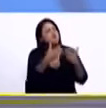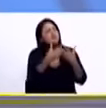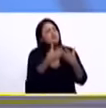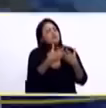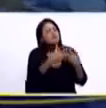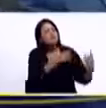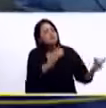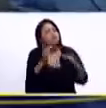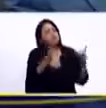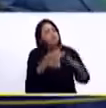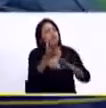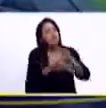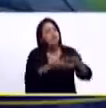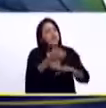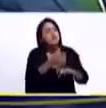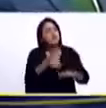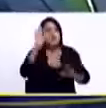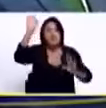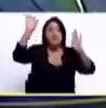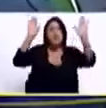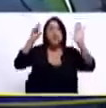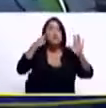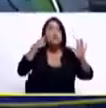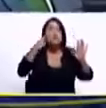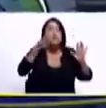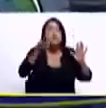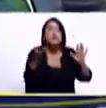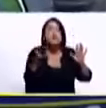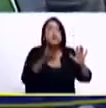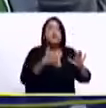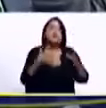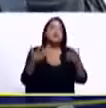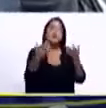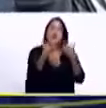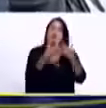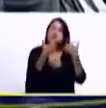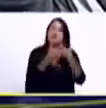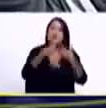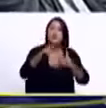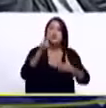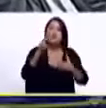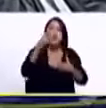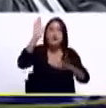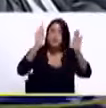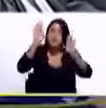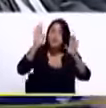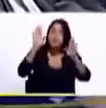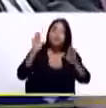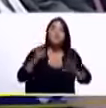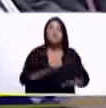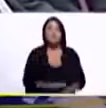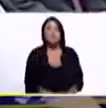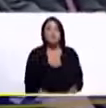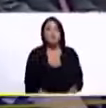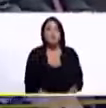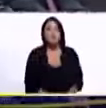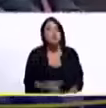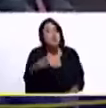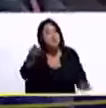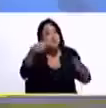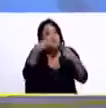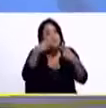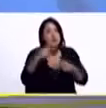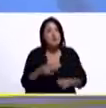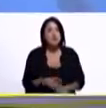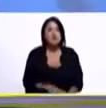violencia? Levante la mano el que quiera violencia para Venezuela. Donde me escuche, donde me vea,